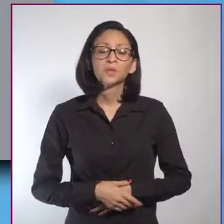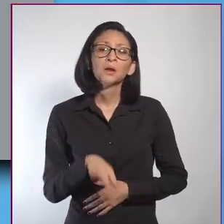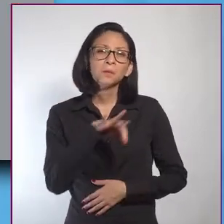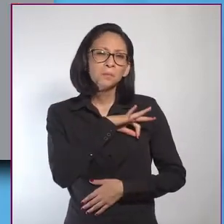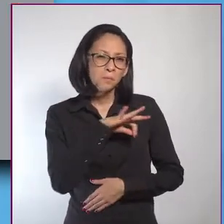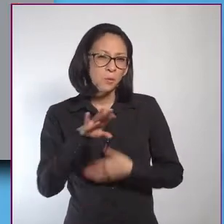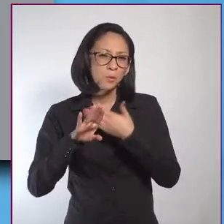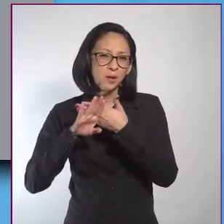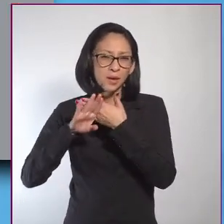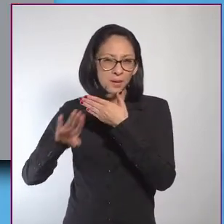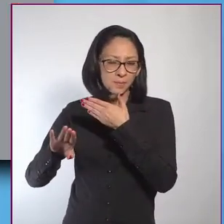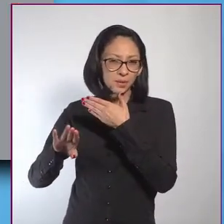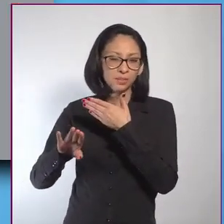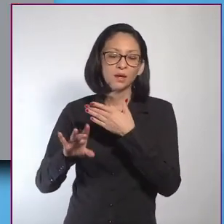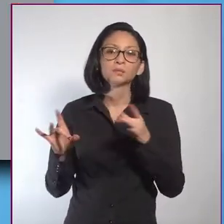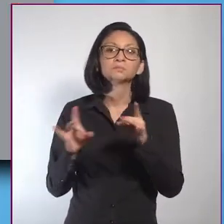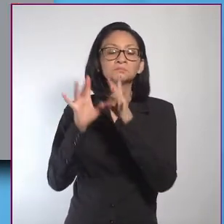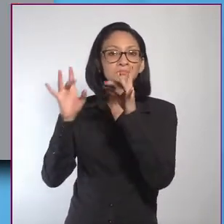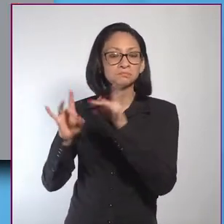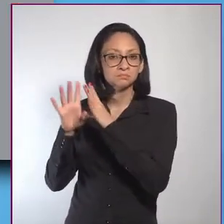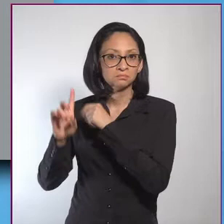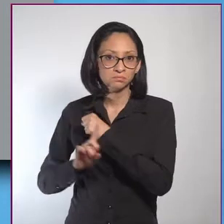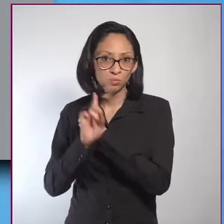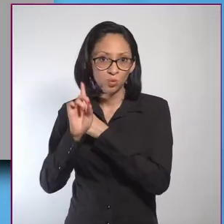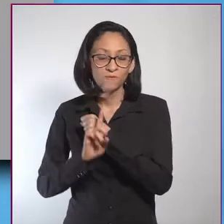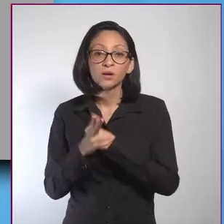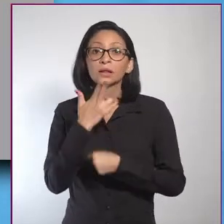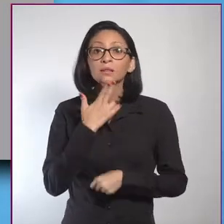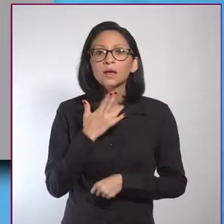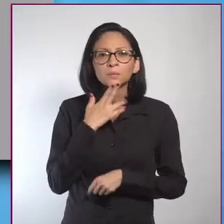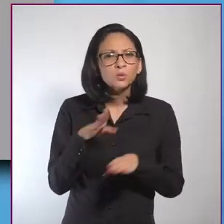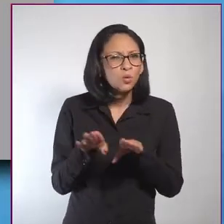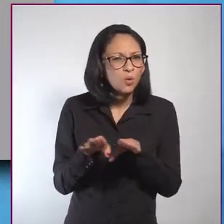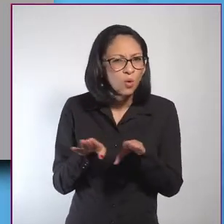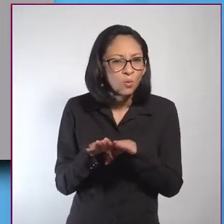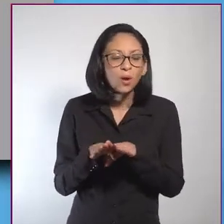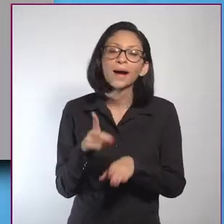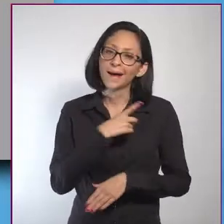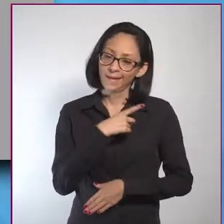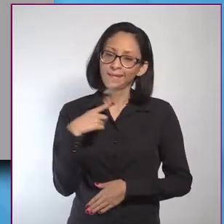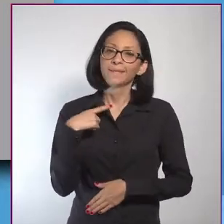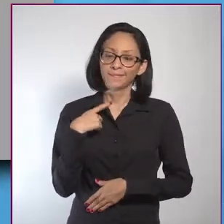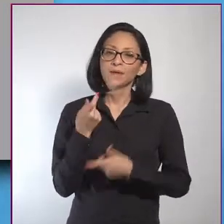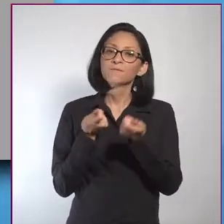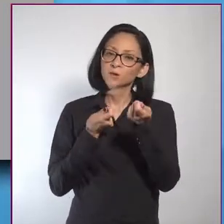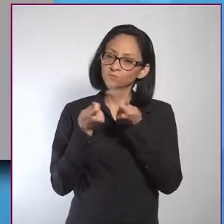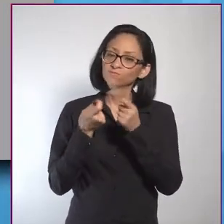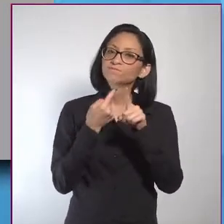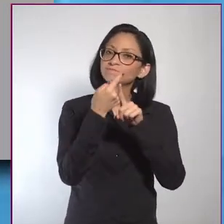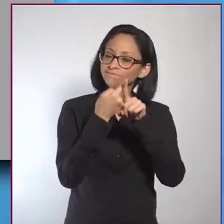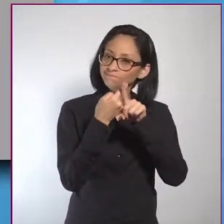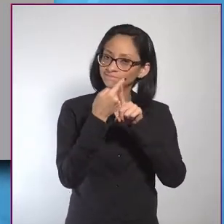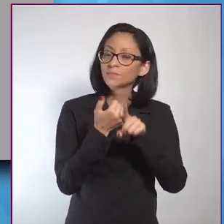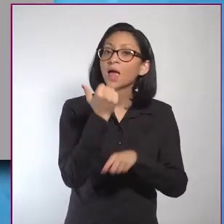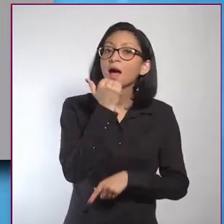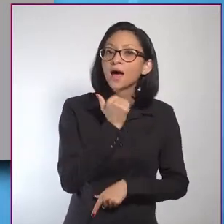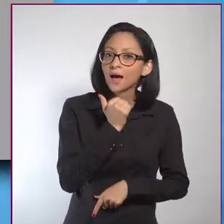Podemos evitar el desarrollo de complicaciones de la diabetes mediante un buen control de las cifras de glucosa y